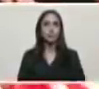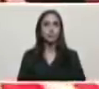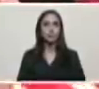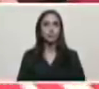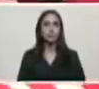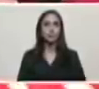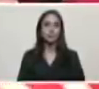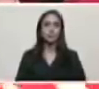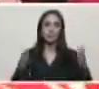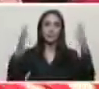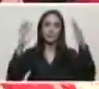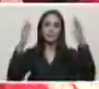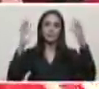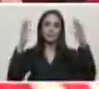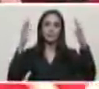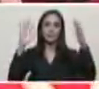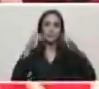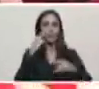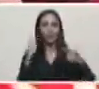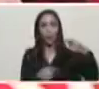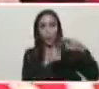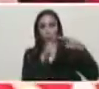venezolanos es lo